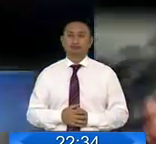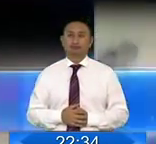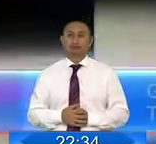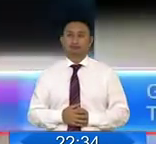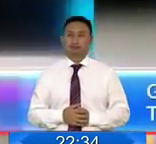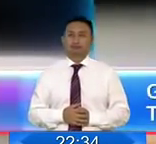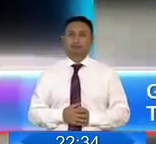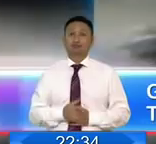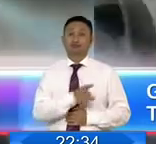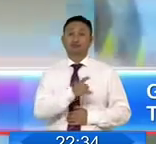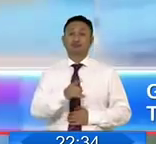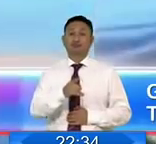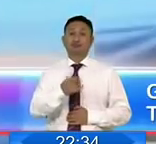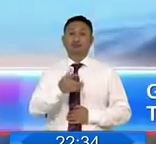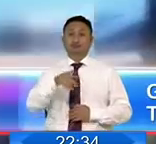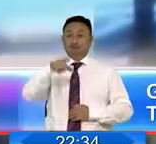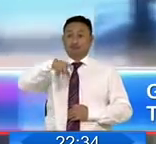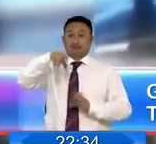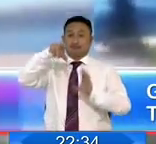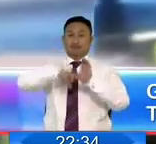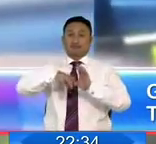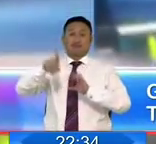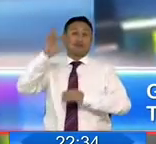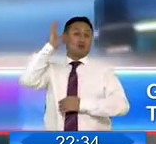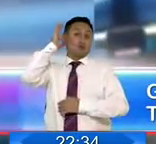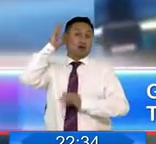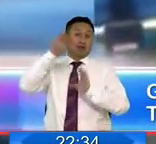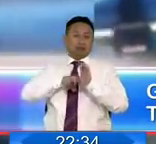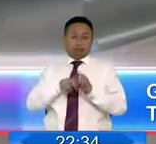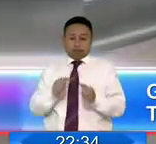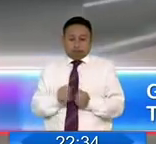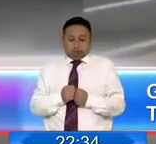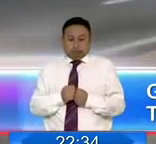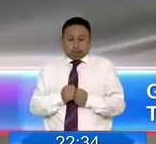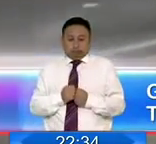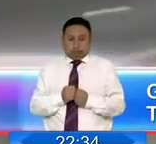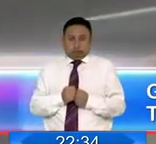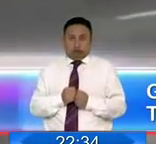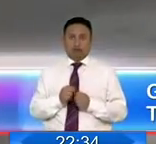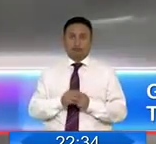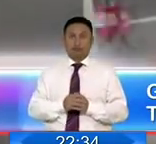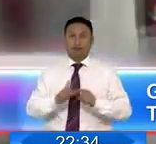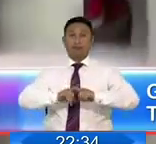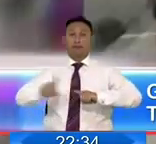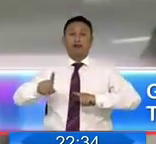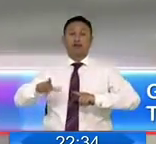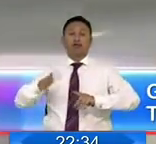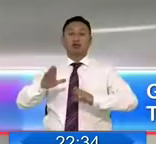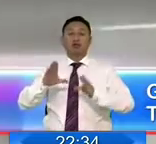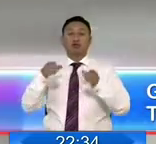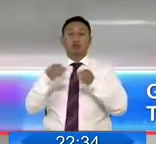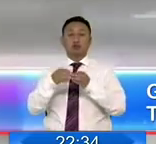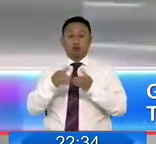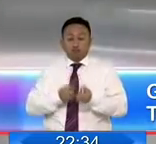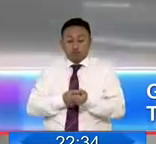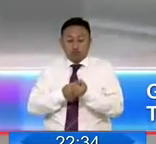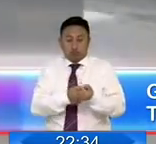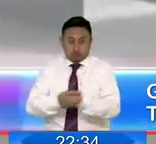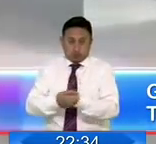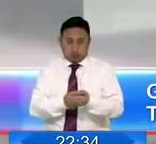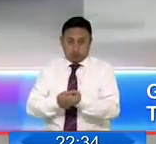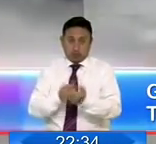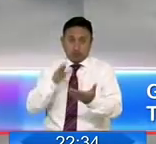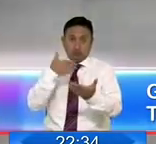Sentada en la posición del copiloto permanecía la dama afectada, mientras los miembros del Cuerpo de Bomberos de Guayaquil luchaban